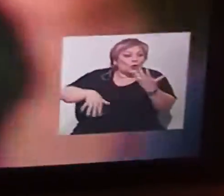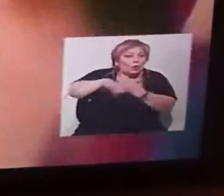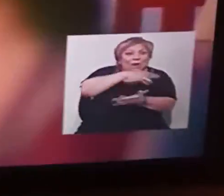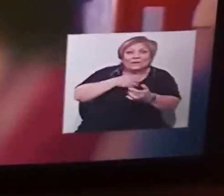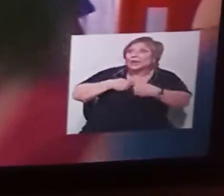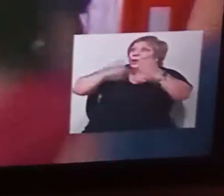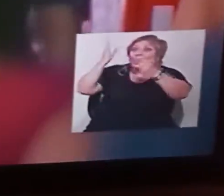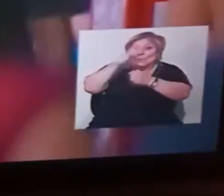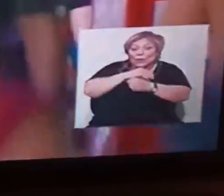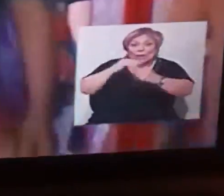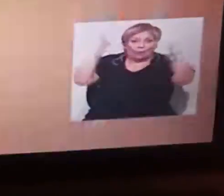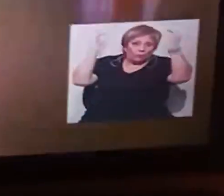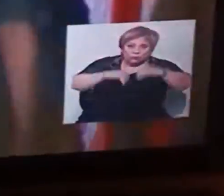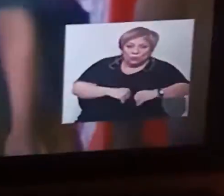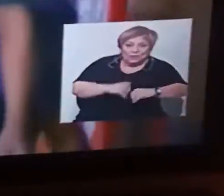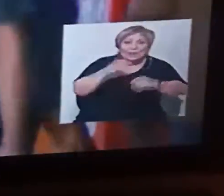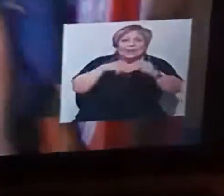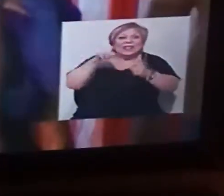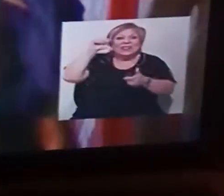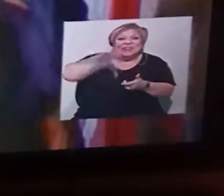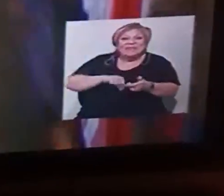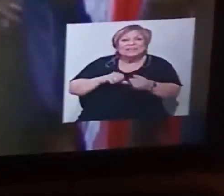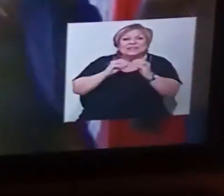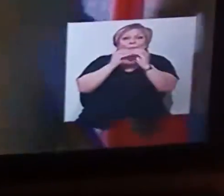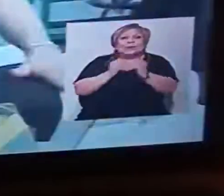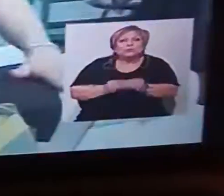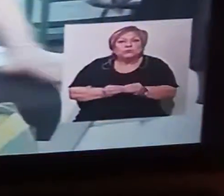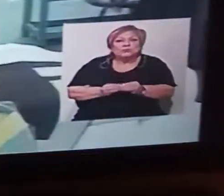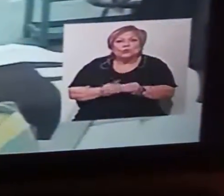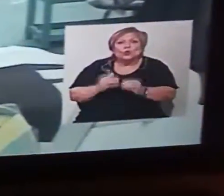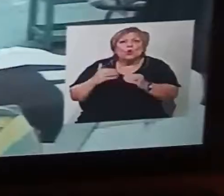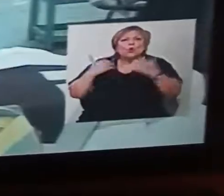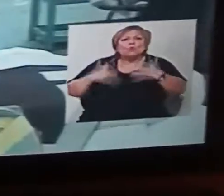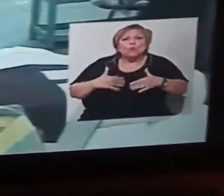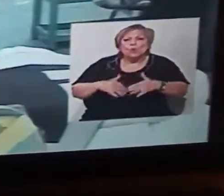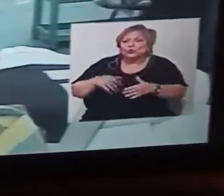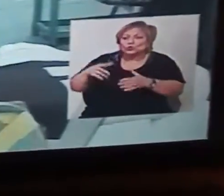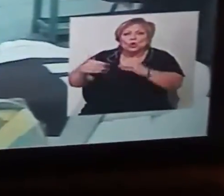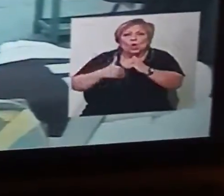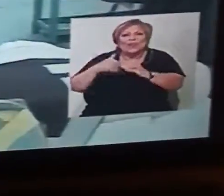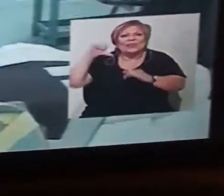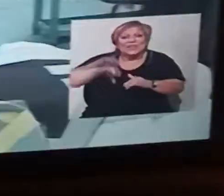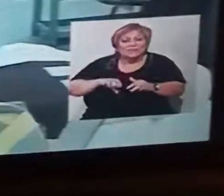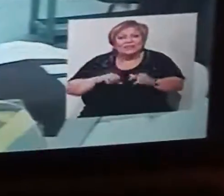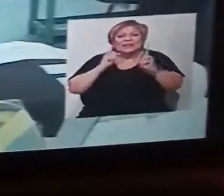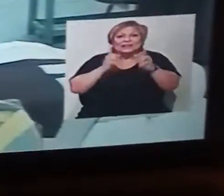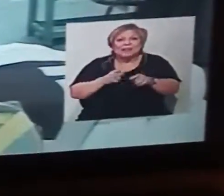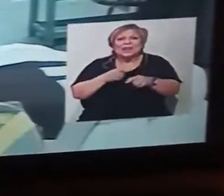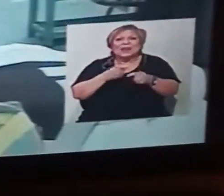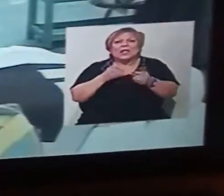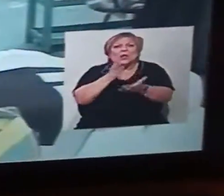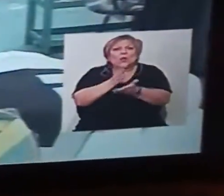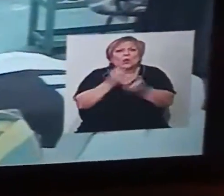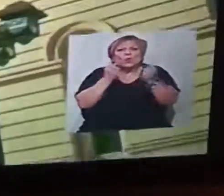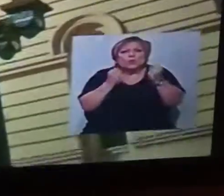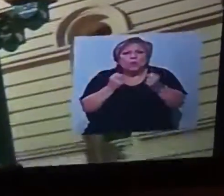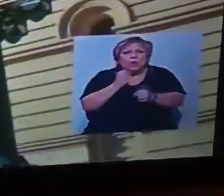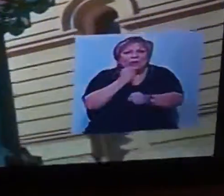inflación y el déficit con exportar son demasiado altos corto al tiempo que critica la rigidez del mercado laboral